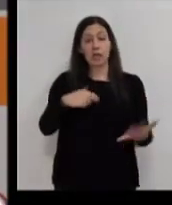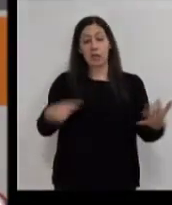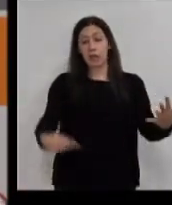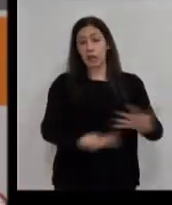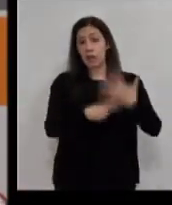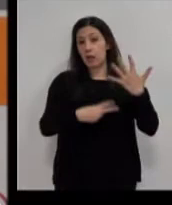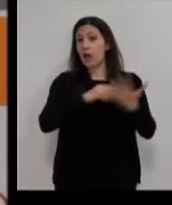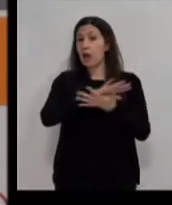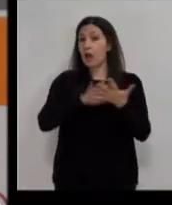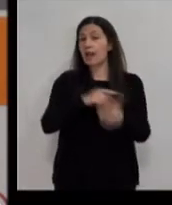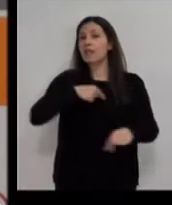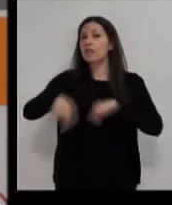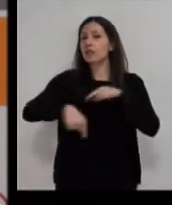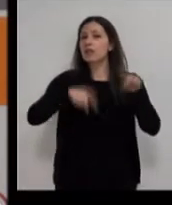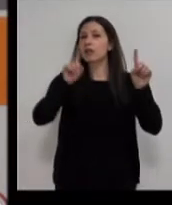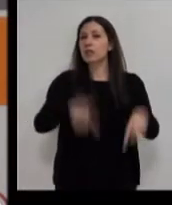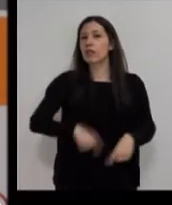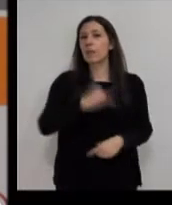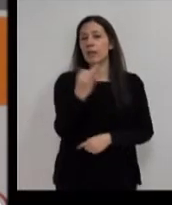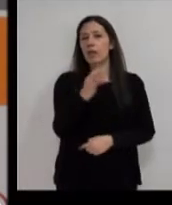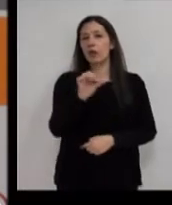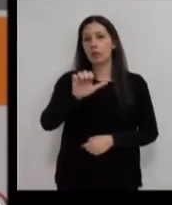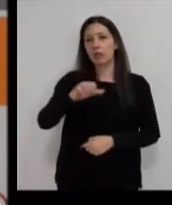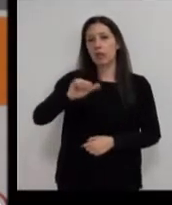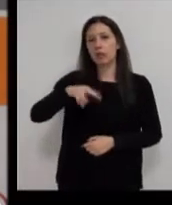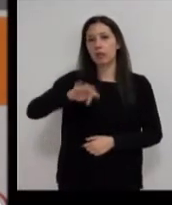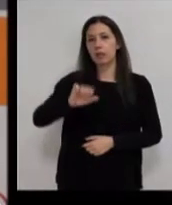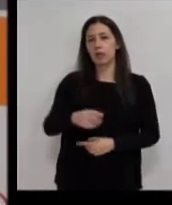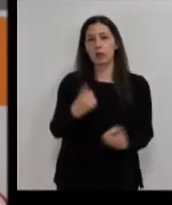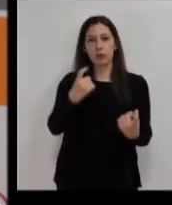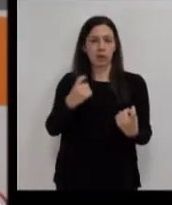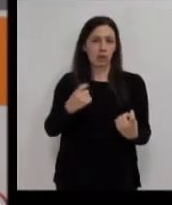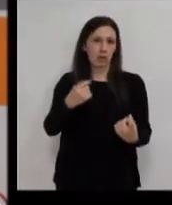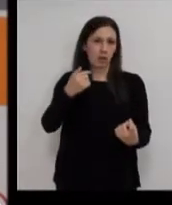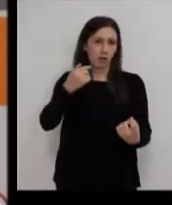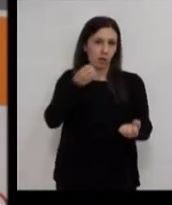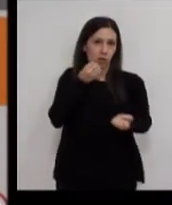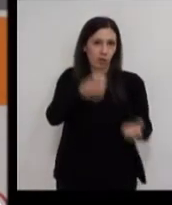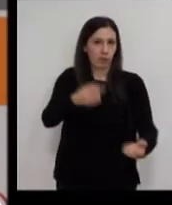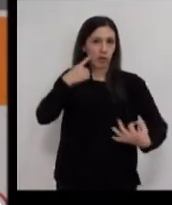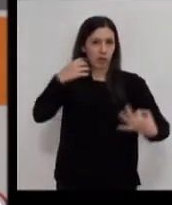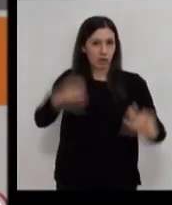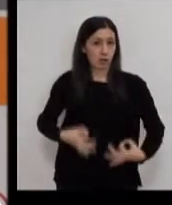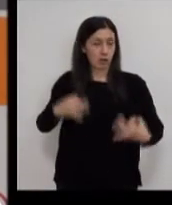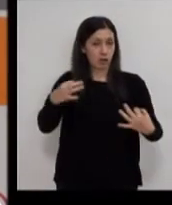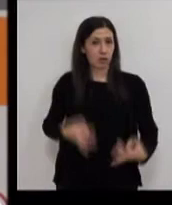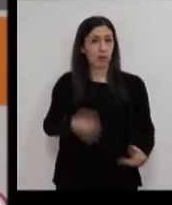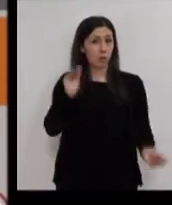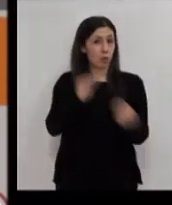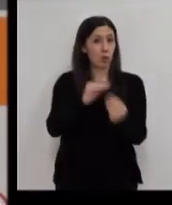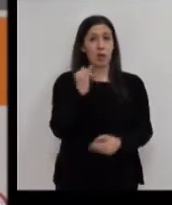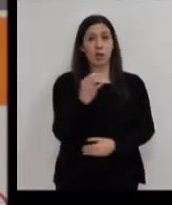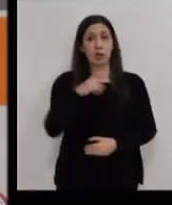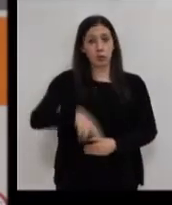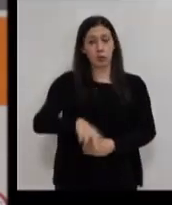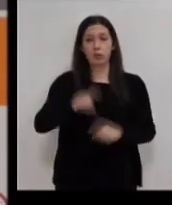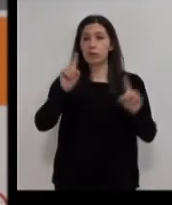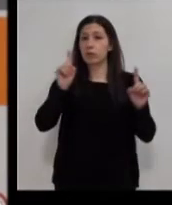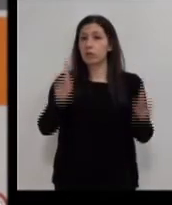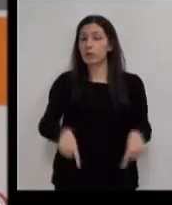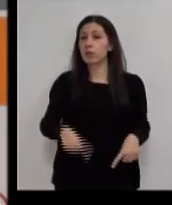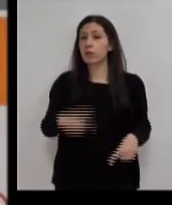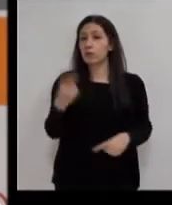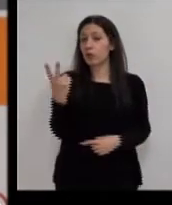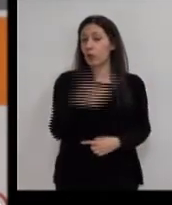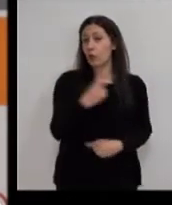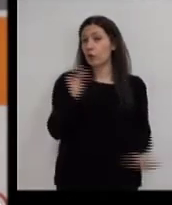Básicamente, más o menos, ¿no? Unas pinceladas. A nivel de transporte, comentó también, insistió José Antonio en la necesidad de la información veraz, tal como le